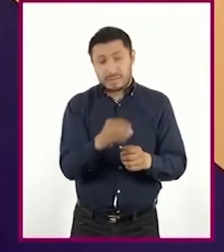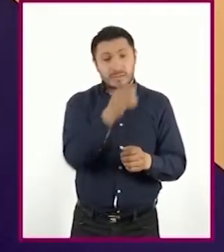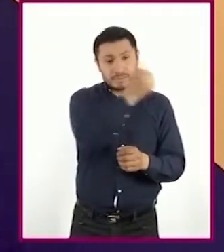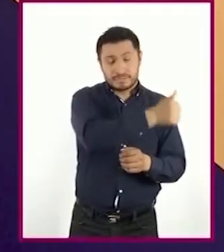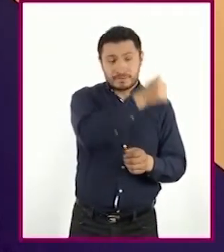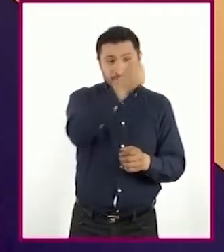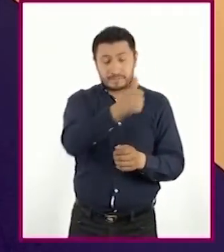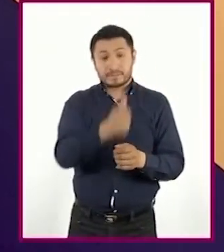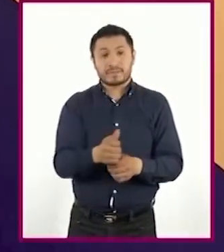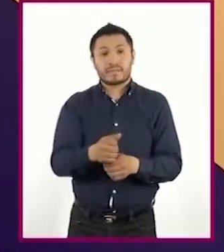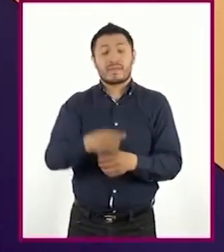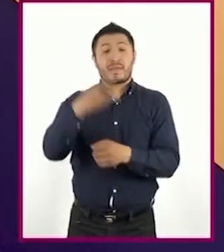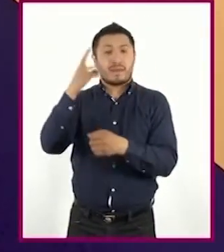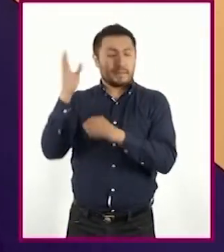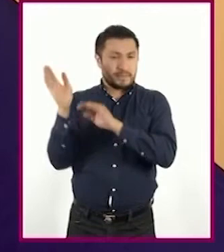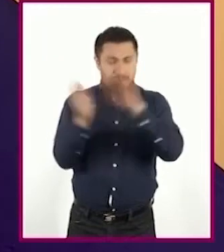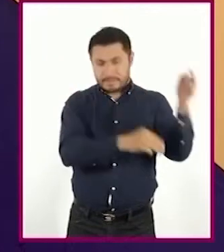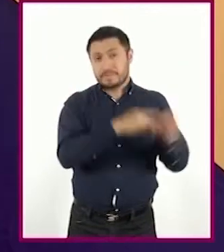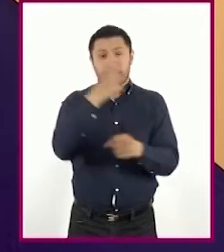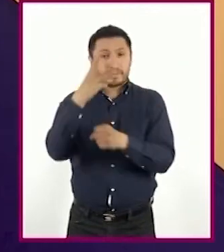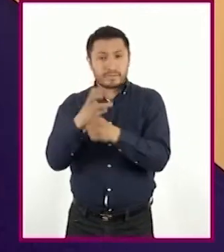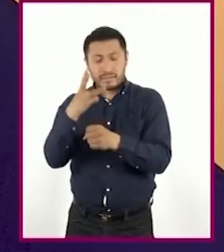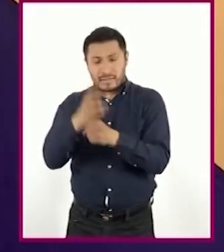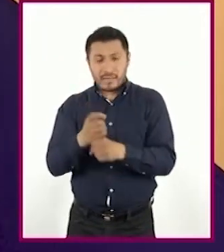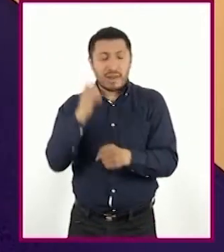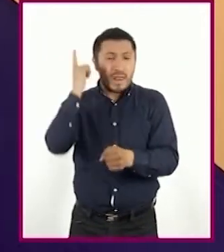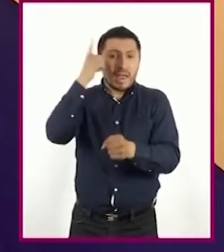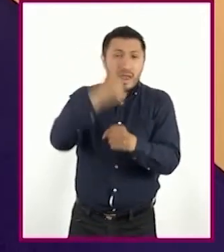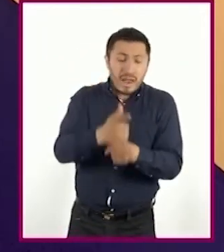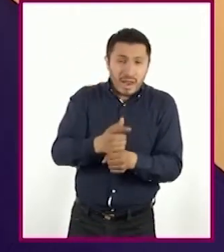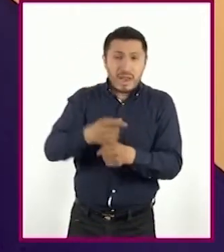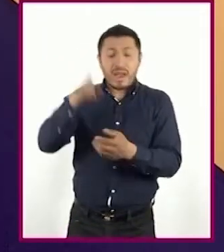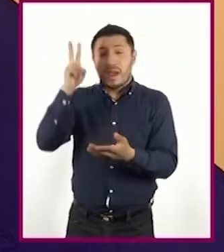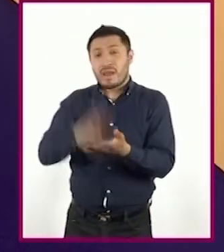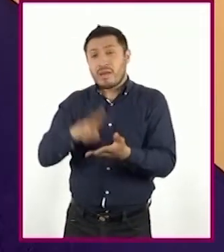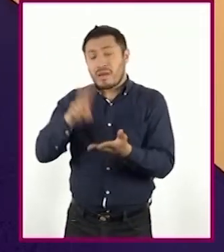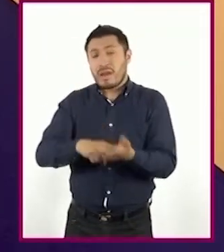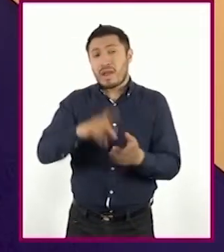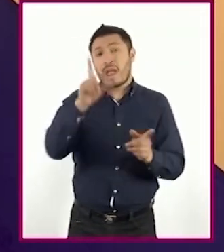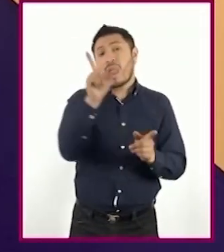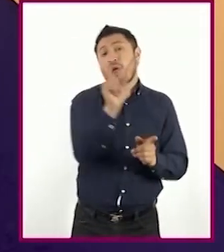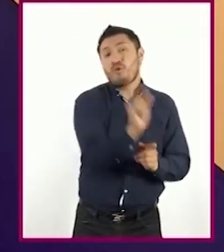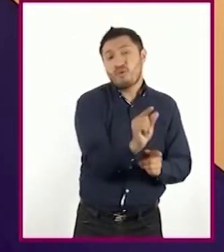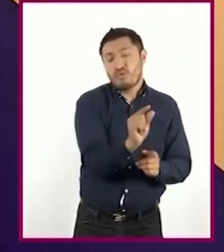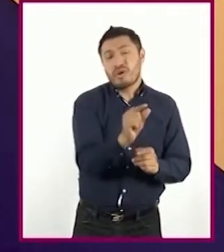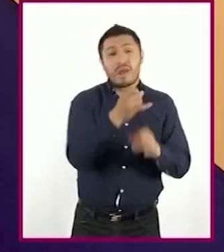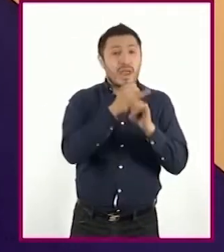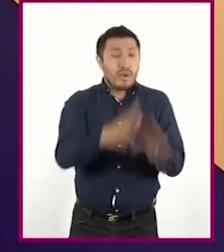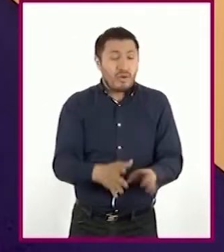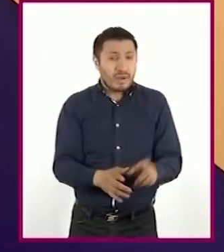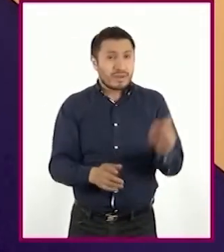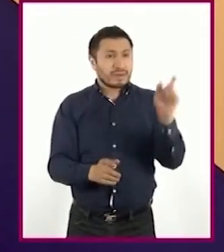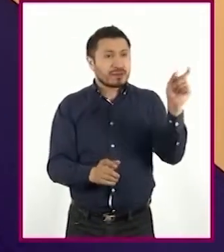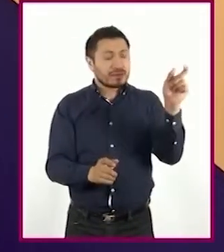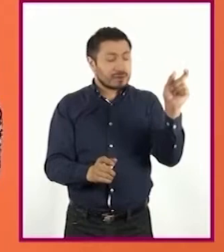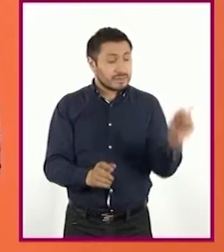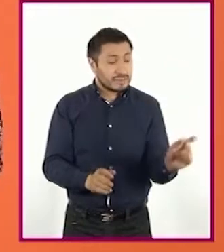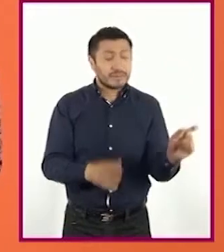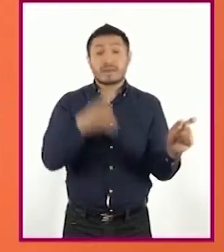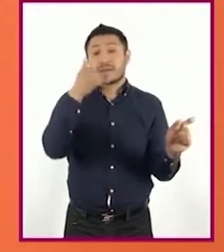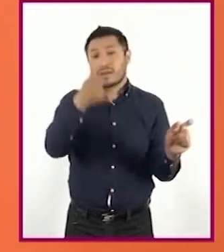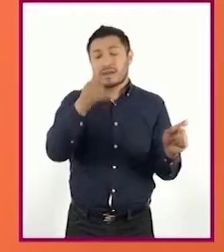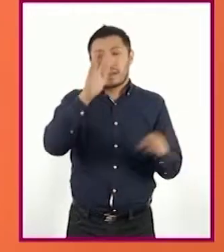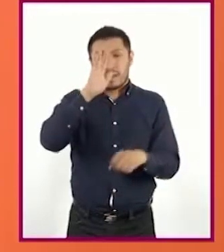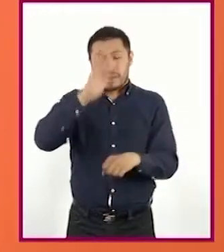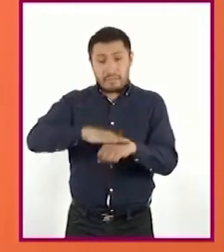datos. Tercer paso, se identifican el valor más pequeño de los datos, que es el extremo inferior, y el valor